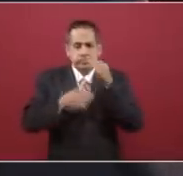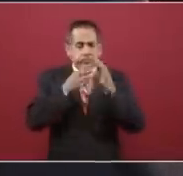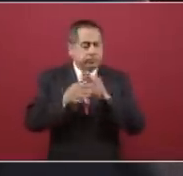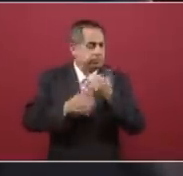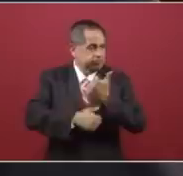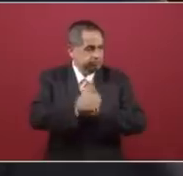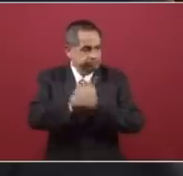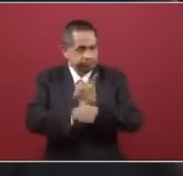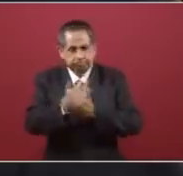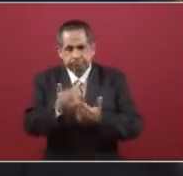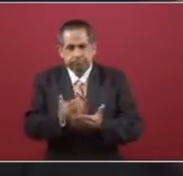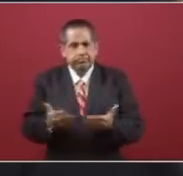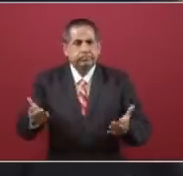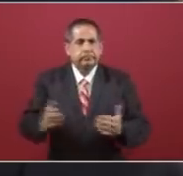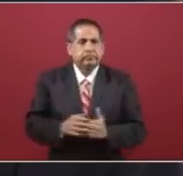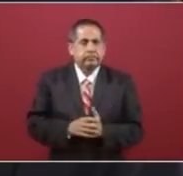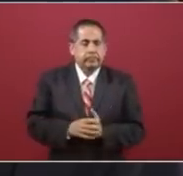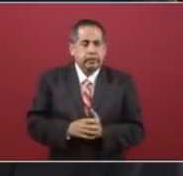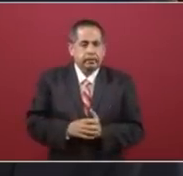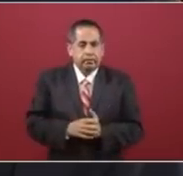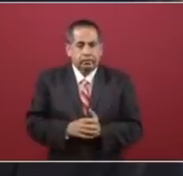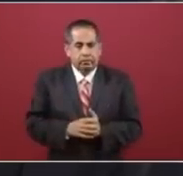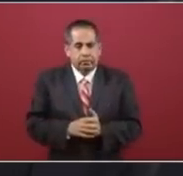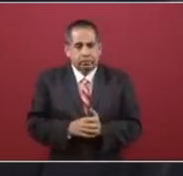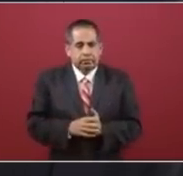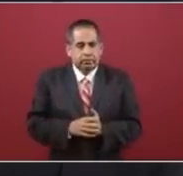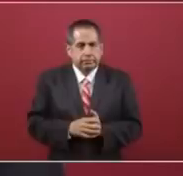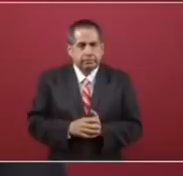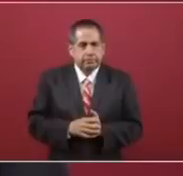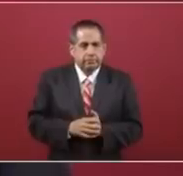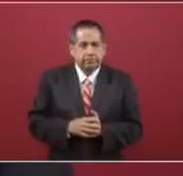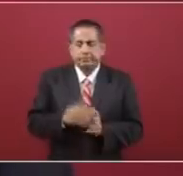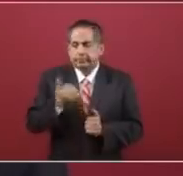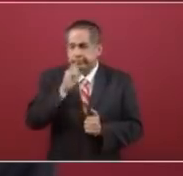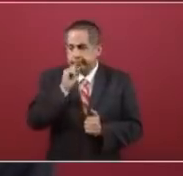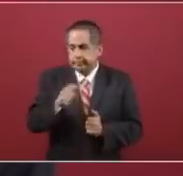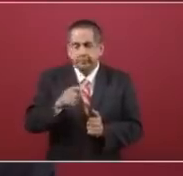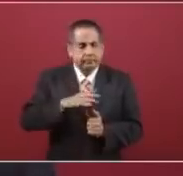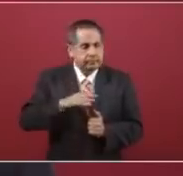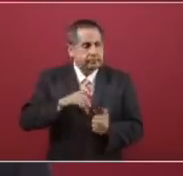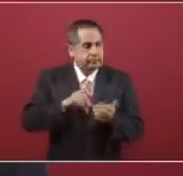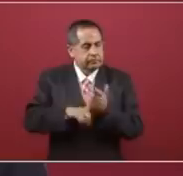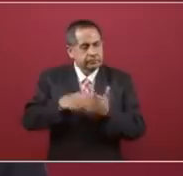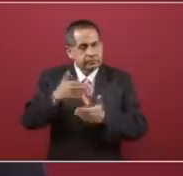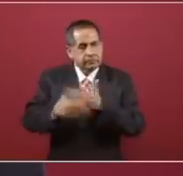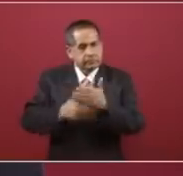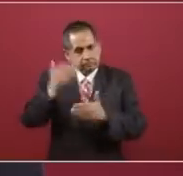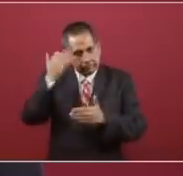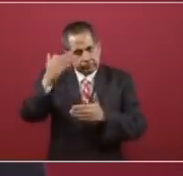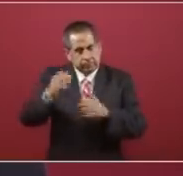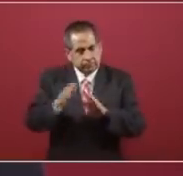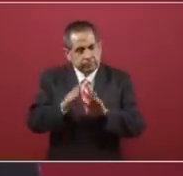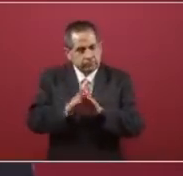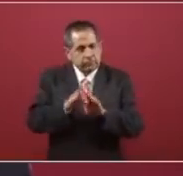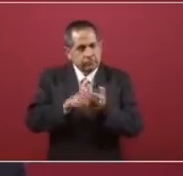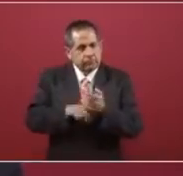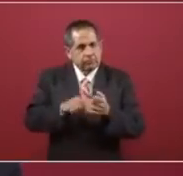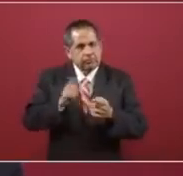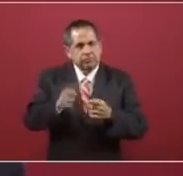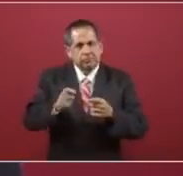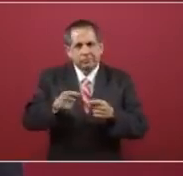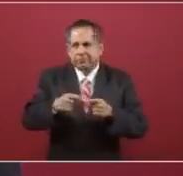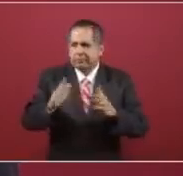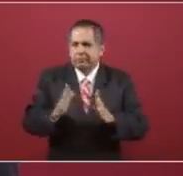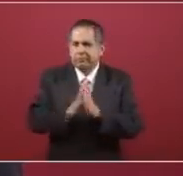competencia. Eh, y hay una tendencia a